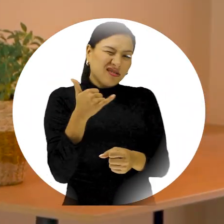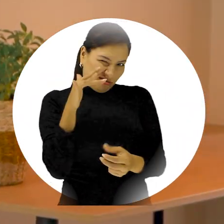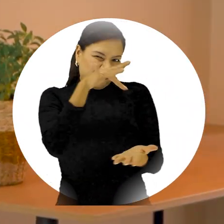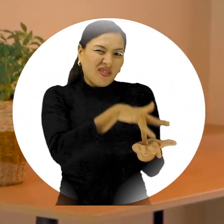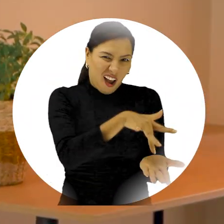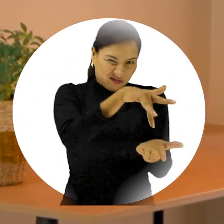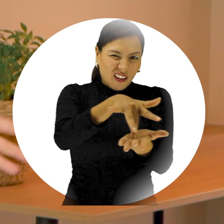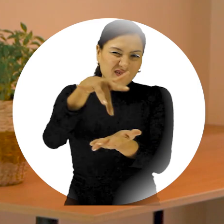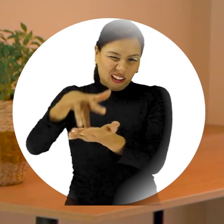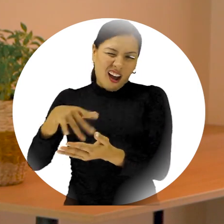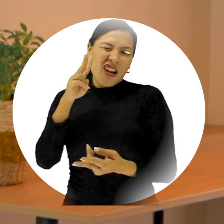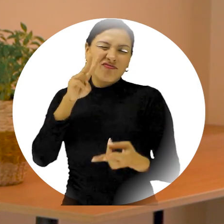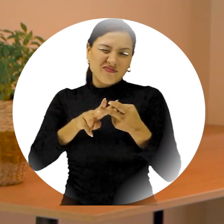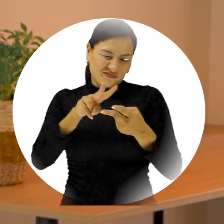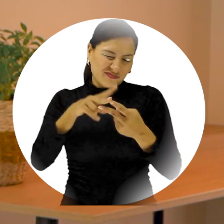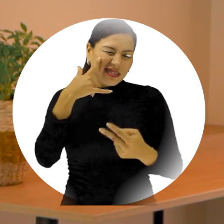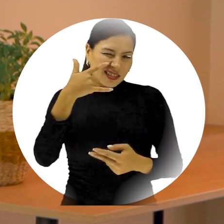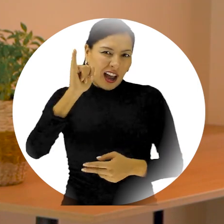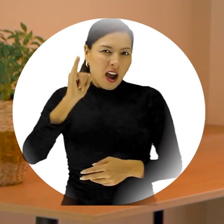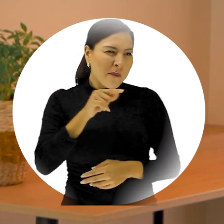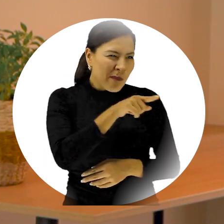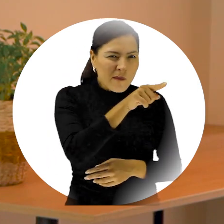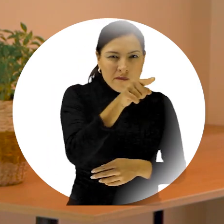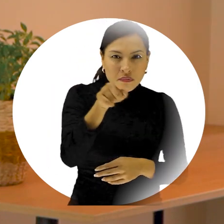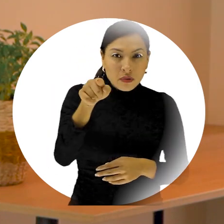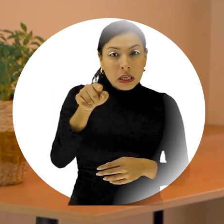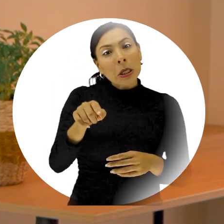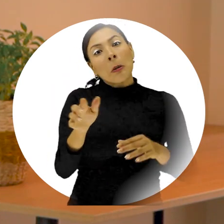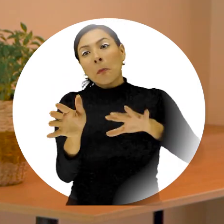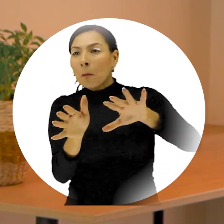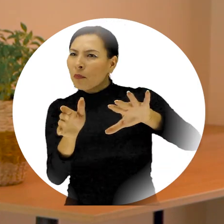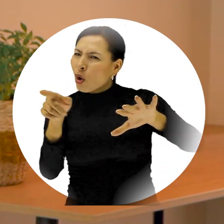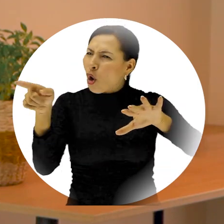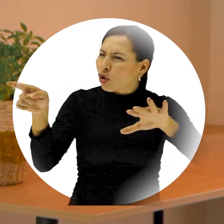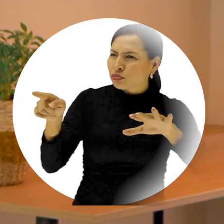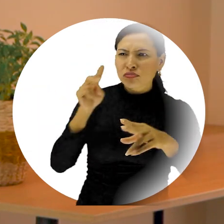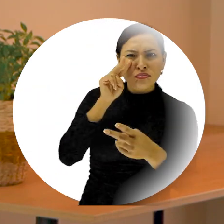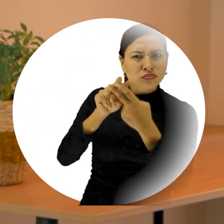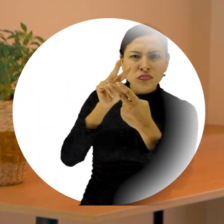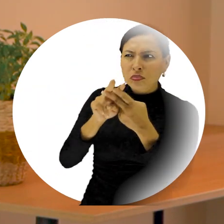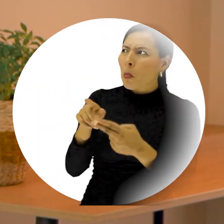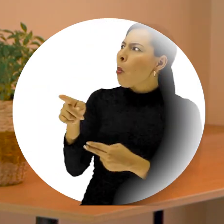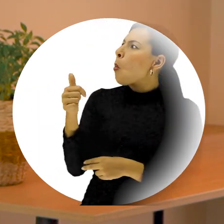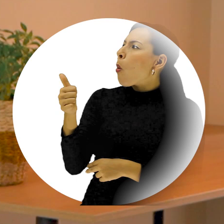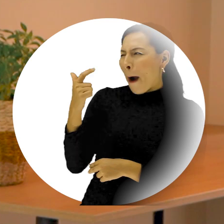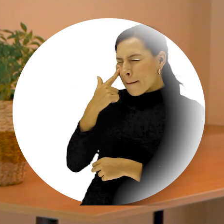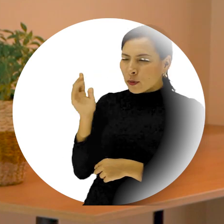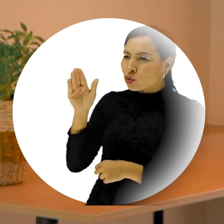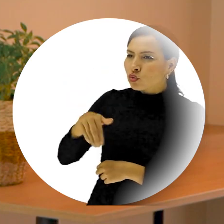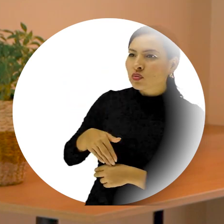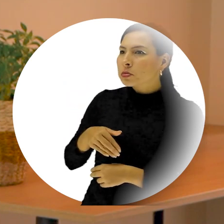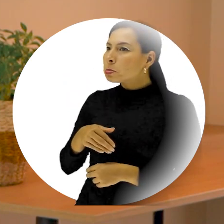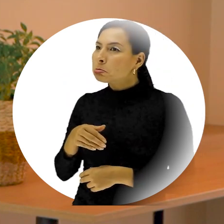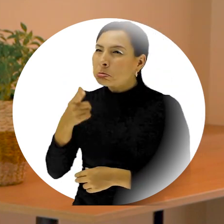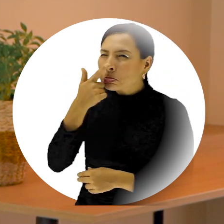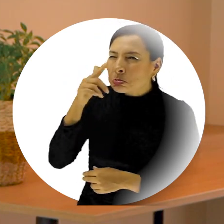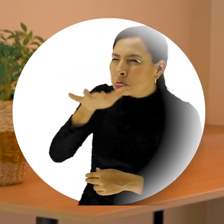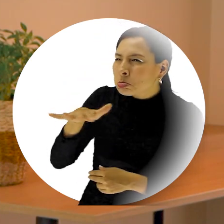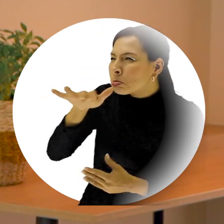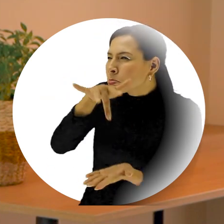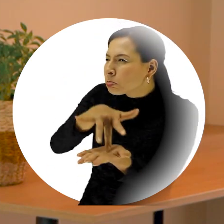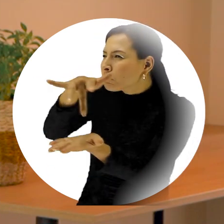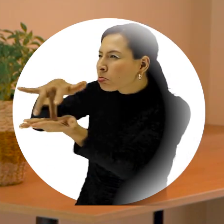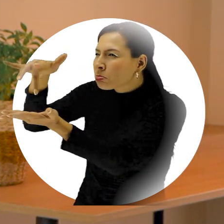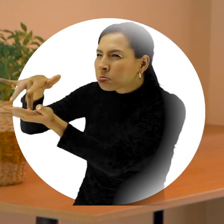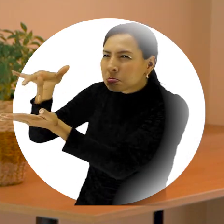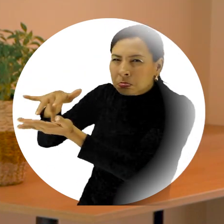otros barrios en donde para nosotros eran desconocidos pero que también eran muy buena opción. Y después como que de tener este mapeo